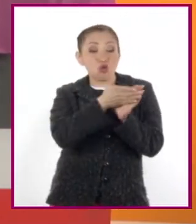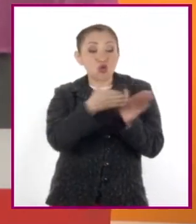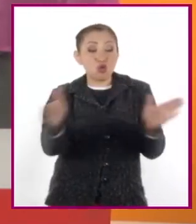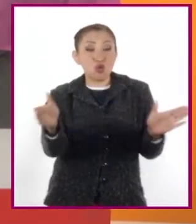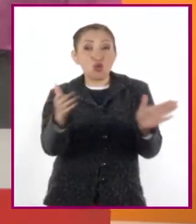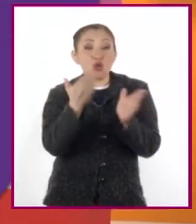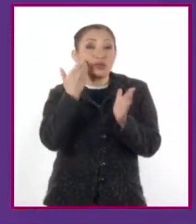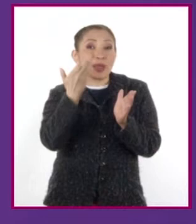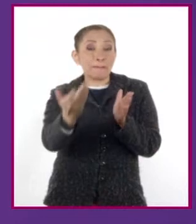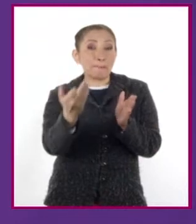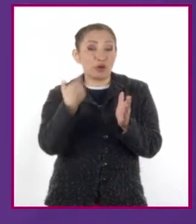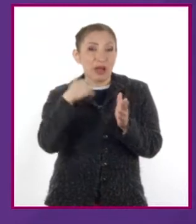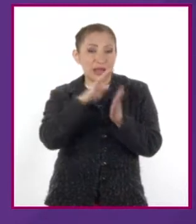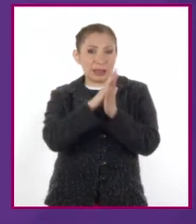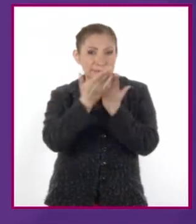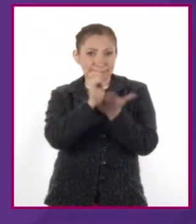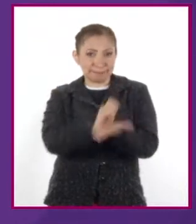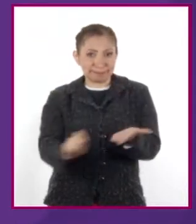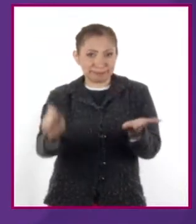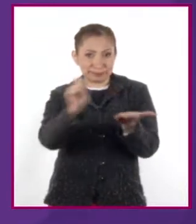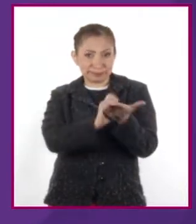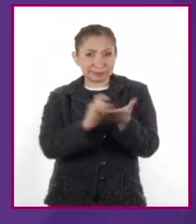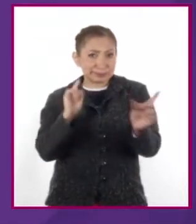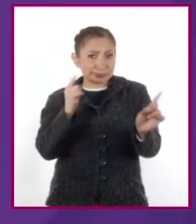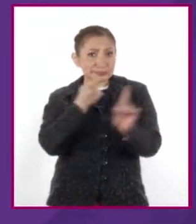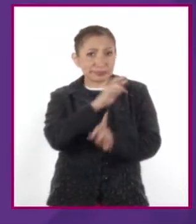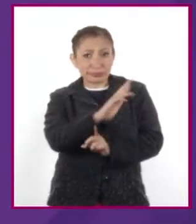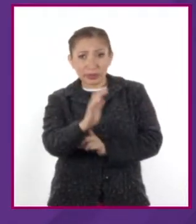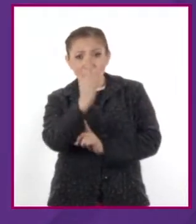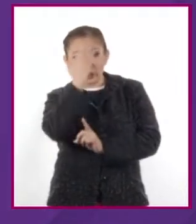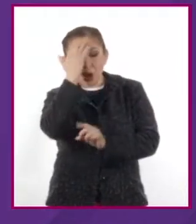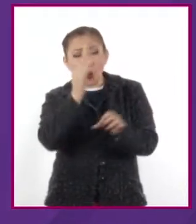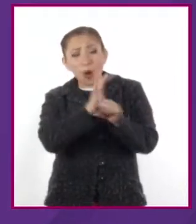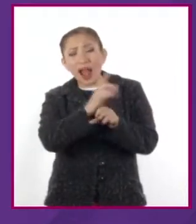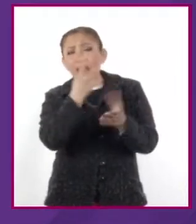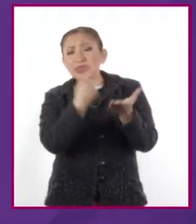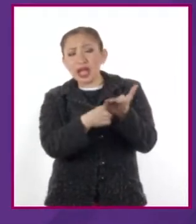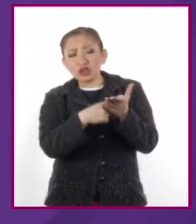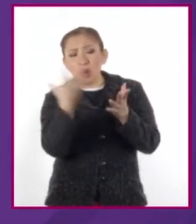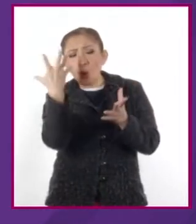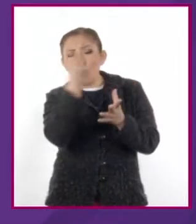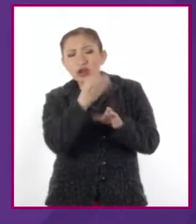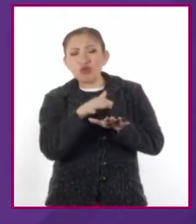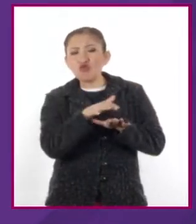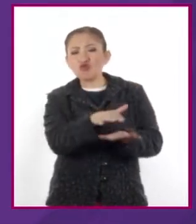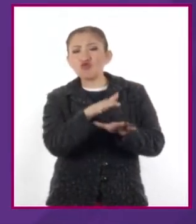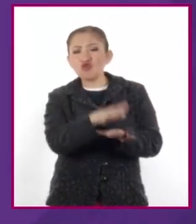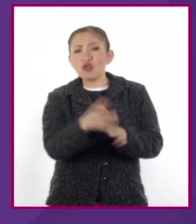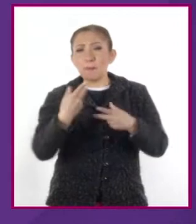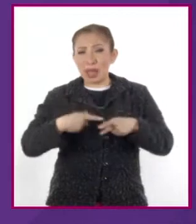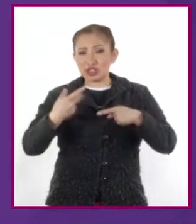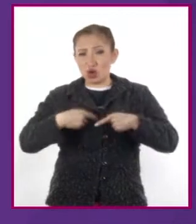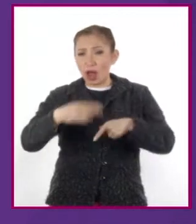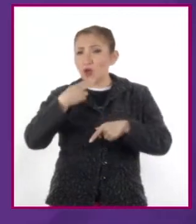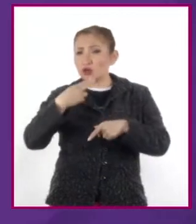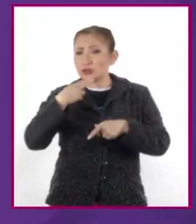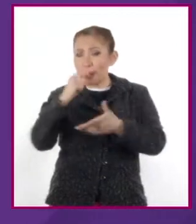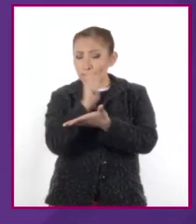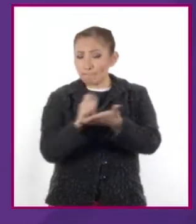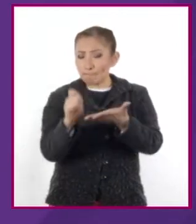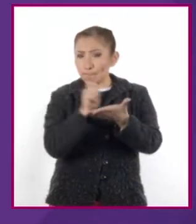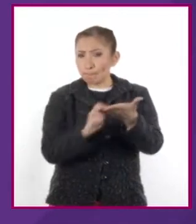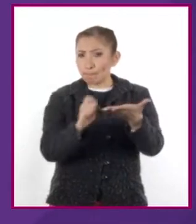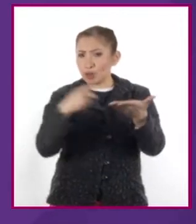literario. Con el propósito de reconocer los recursos estilísticos que usan los autores en una obra elegida.